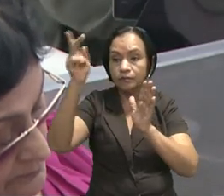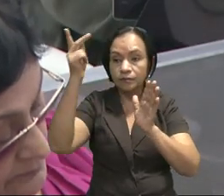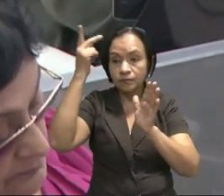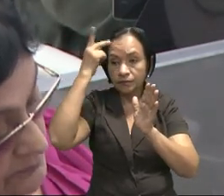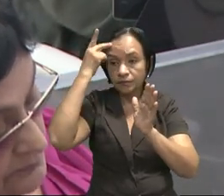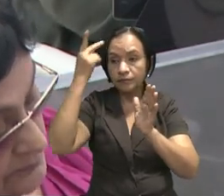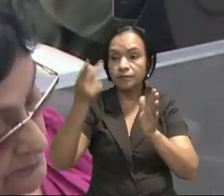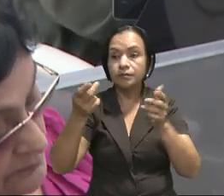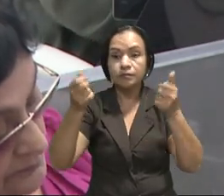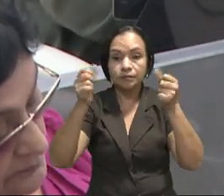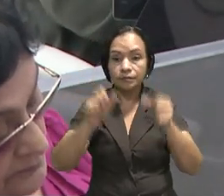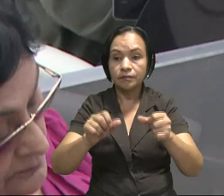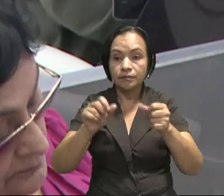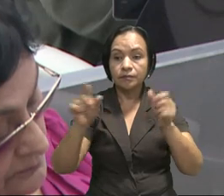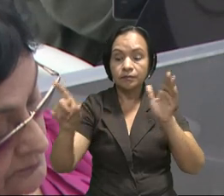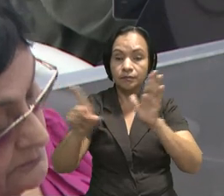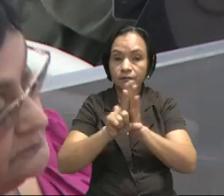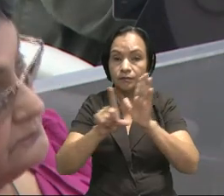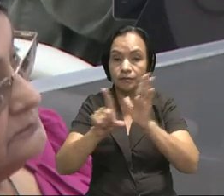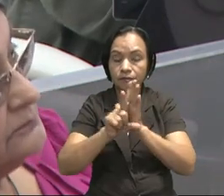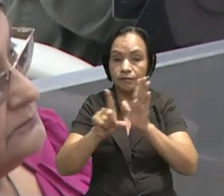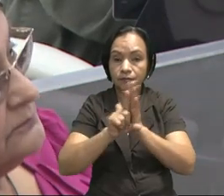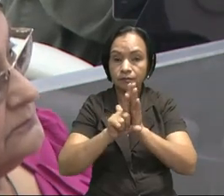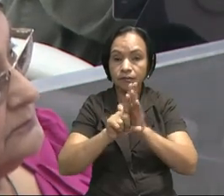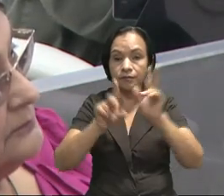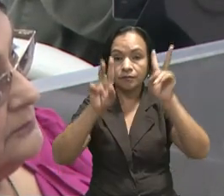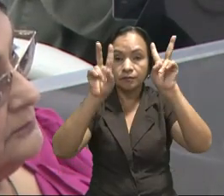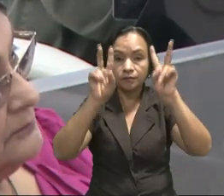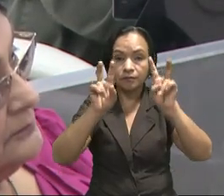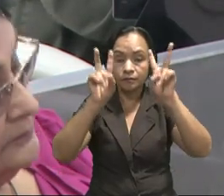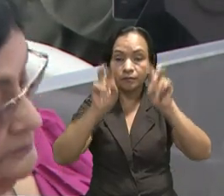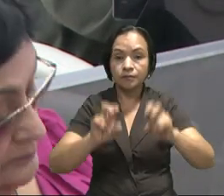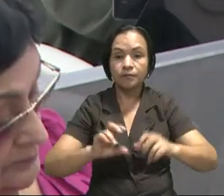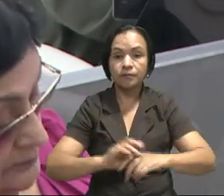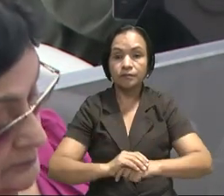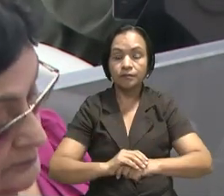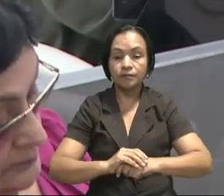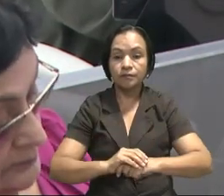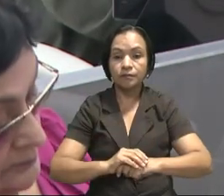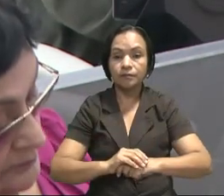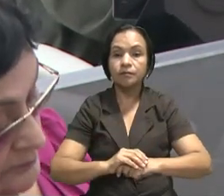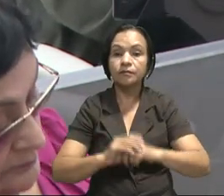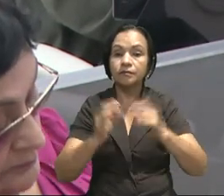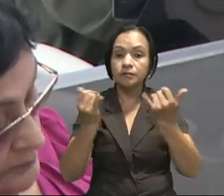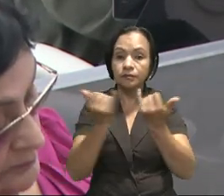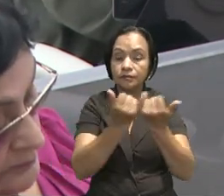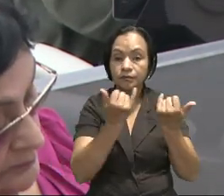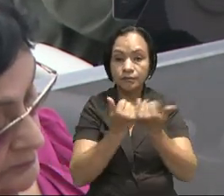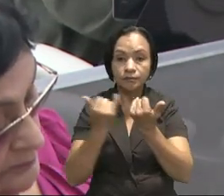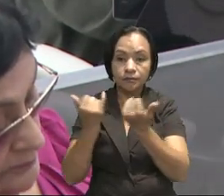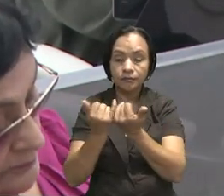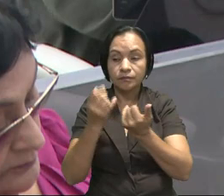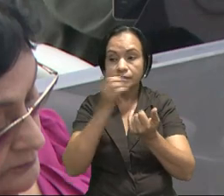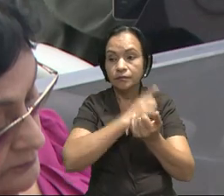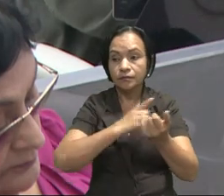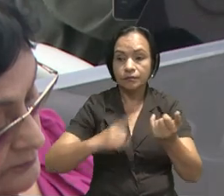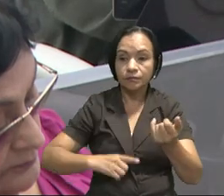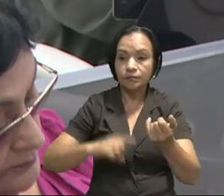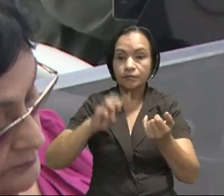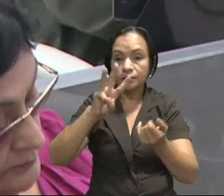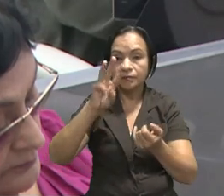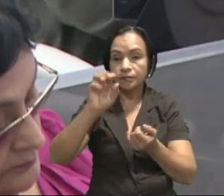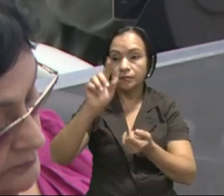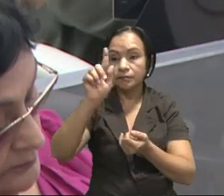y apegado a la ley de la materia, incluyendo al mismo diputado Walter